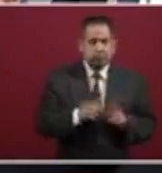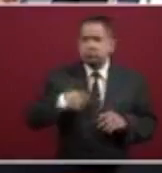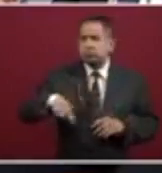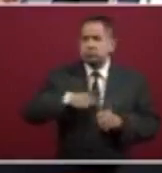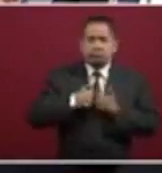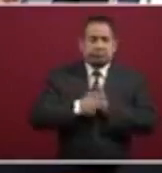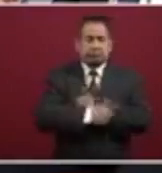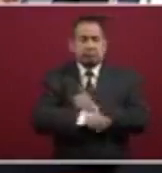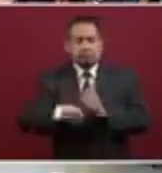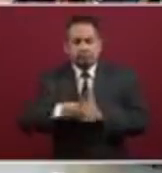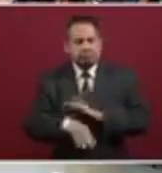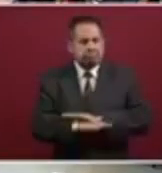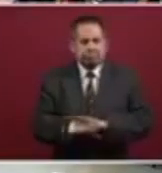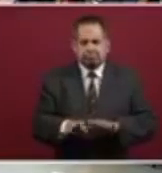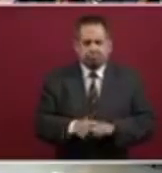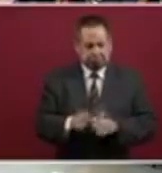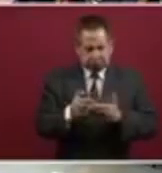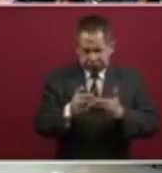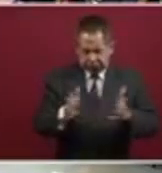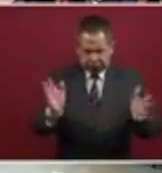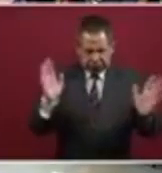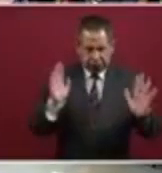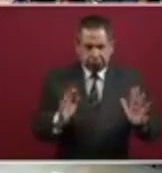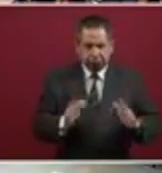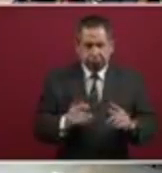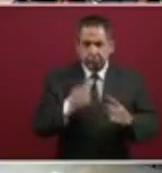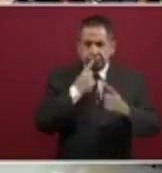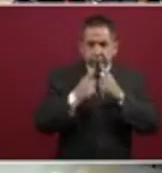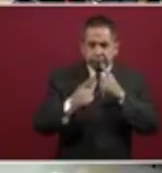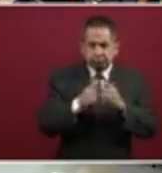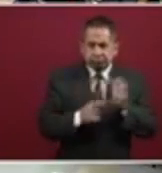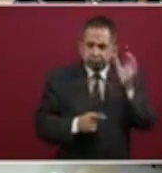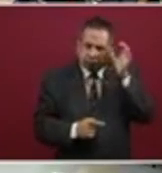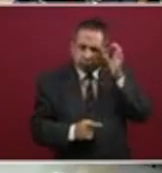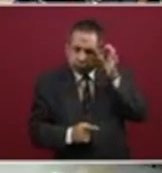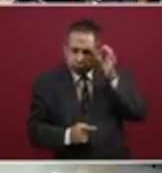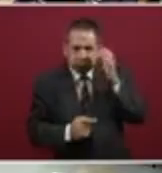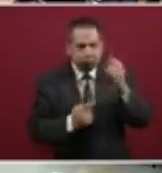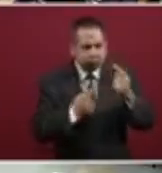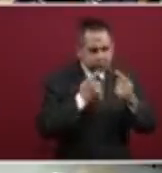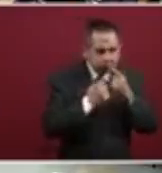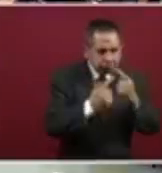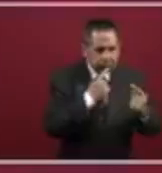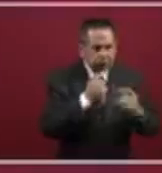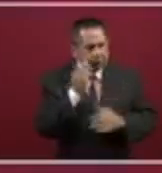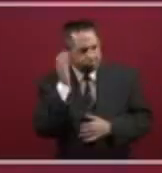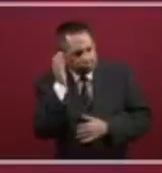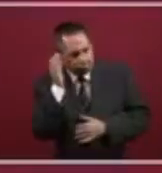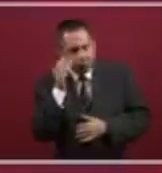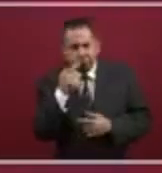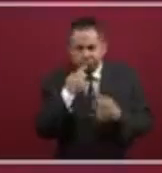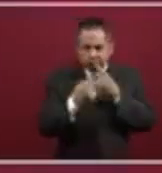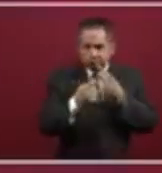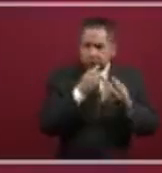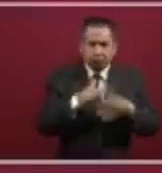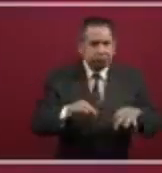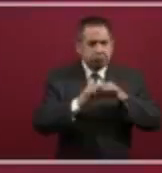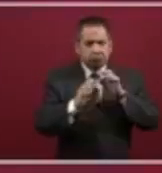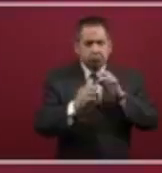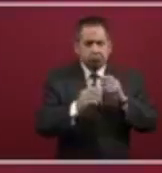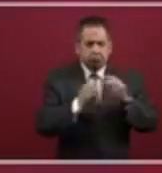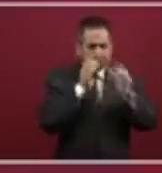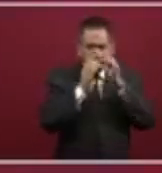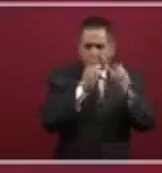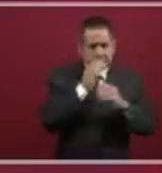y debemos de dialogar y ponernos de